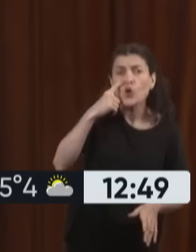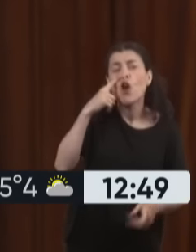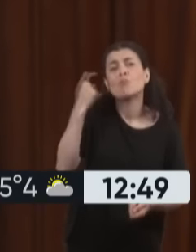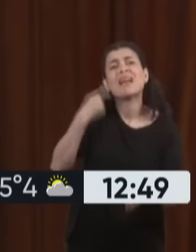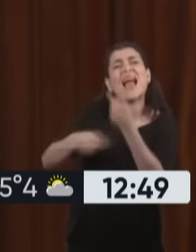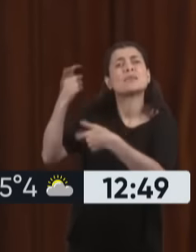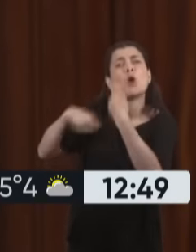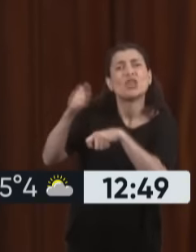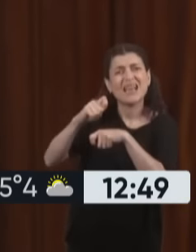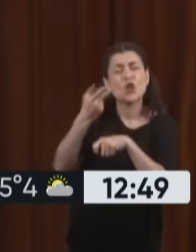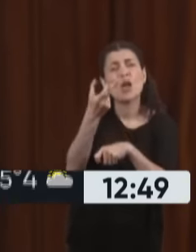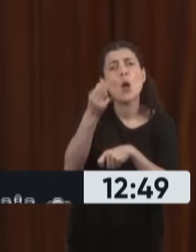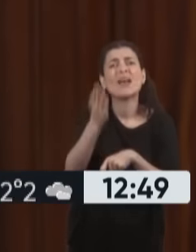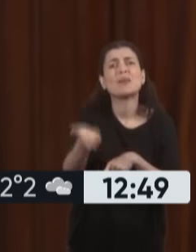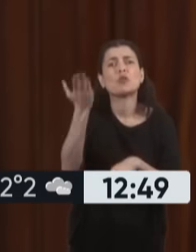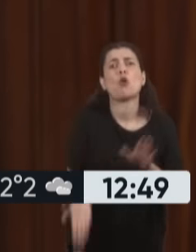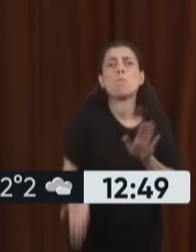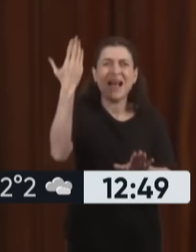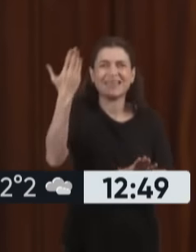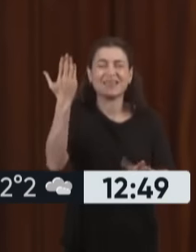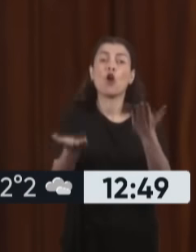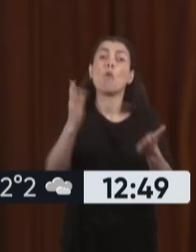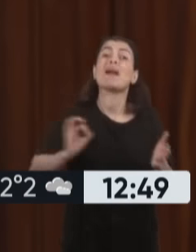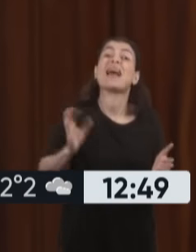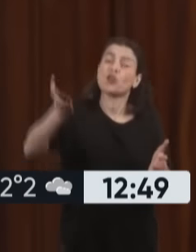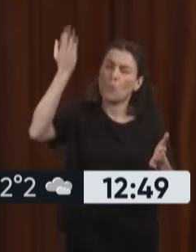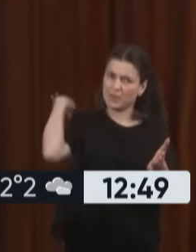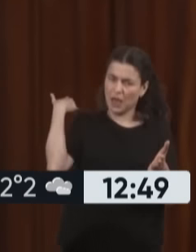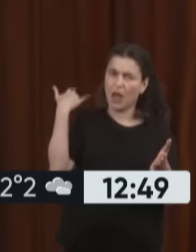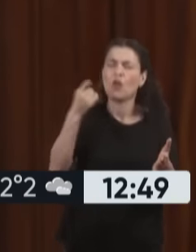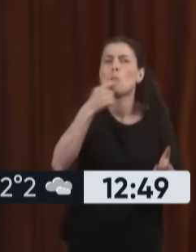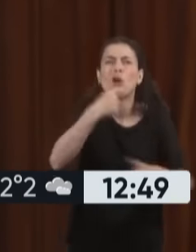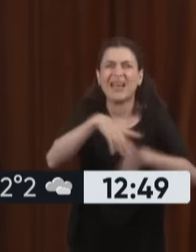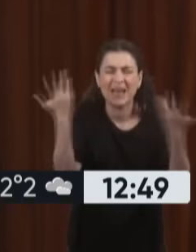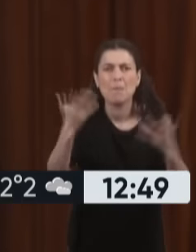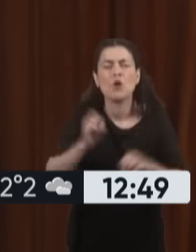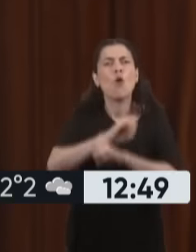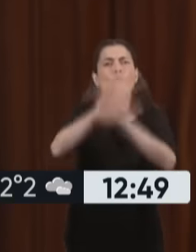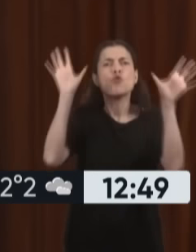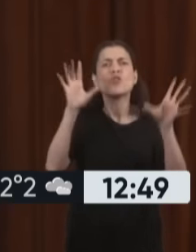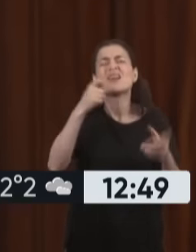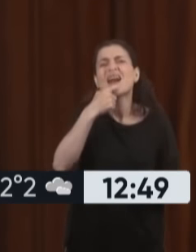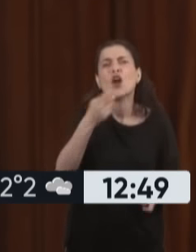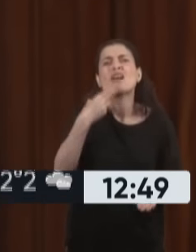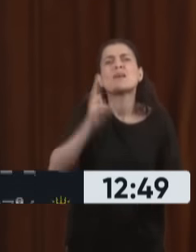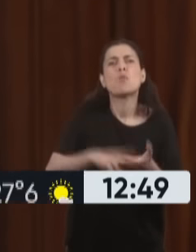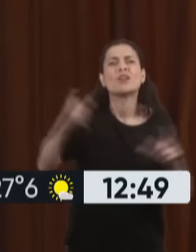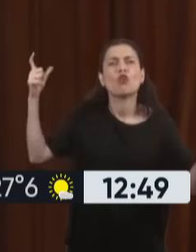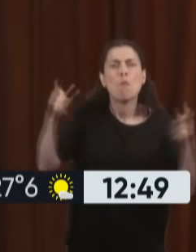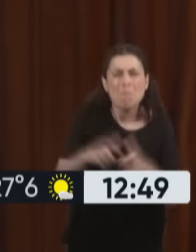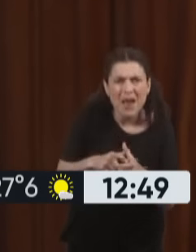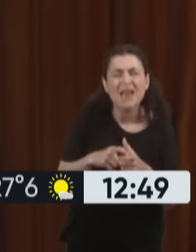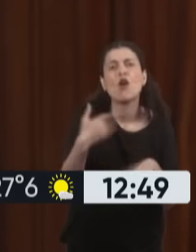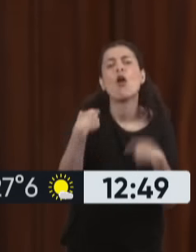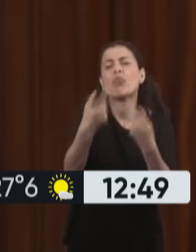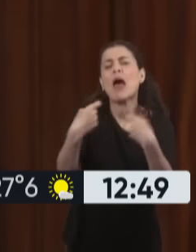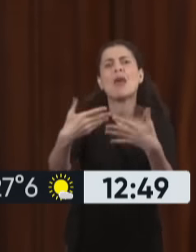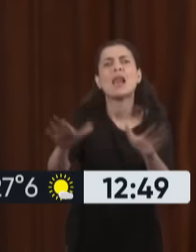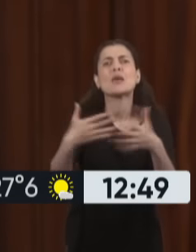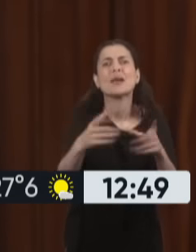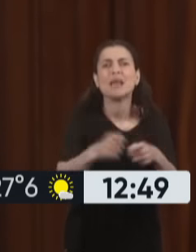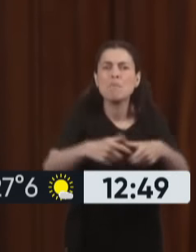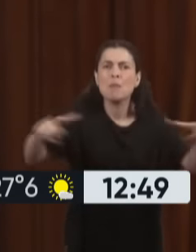20% respecto al año anterior. Si quieren ver un ejemplo claro de qué pasa cuando se reduce el costo argentino y se aumenta la libertad,